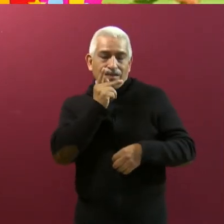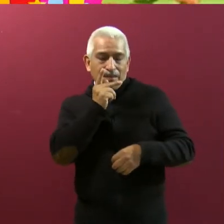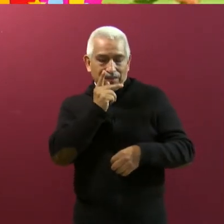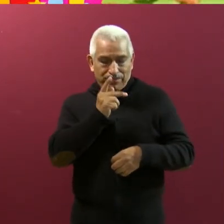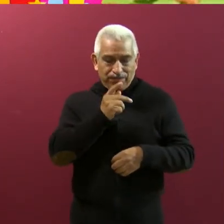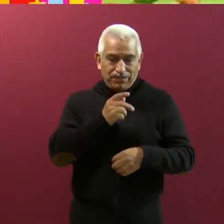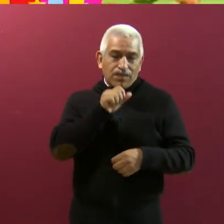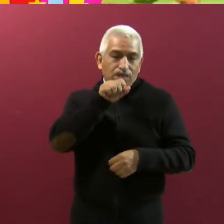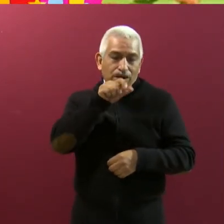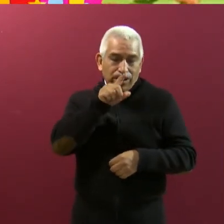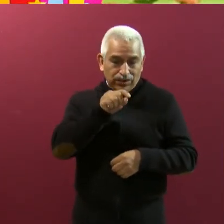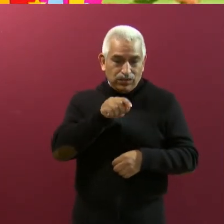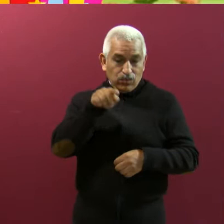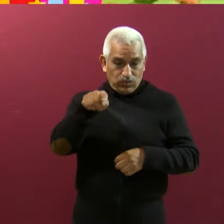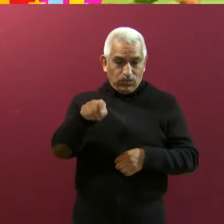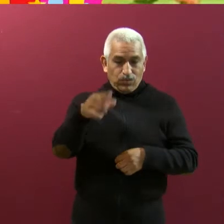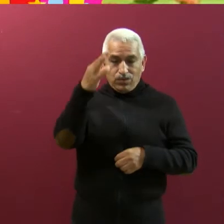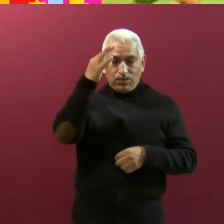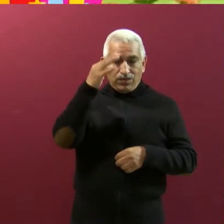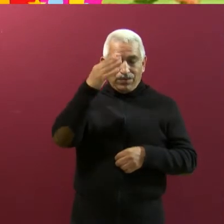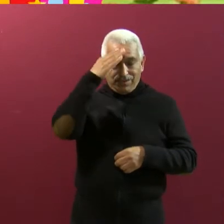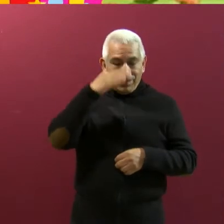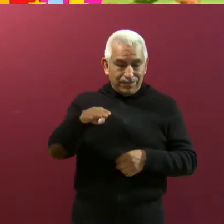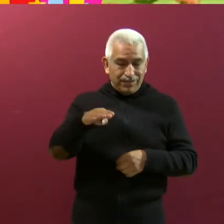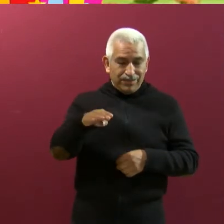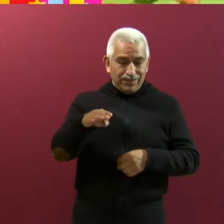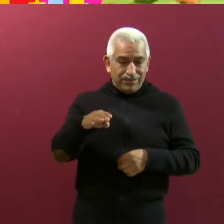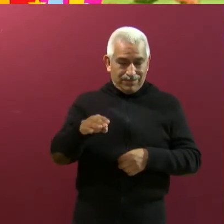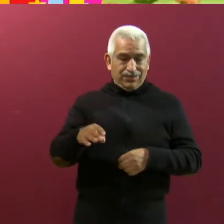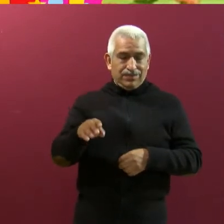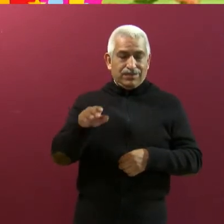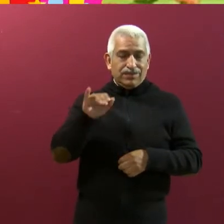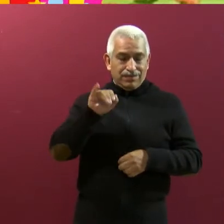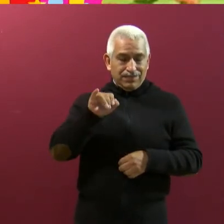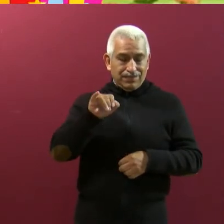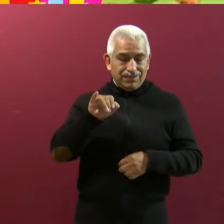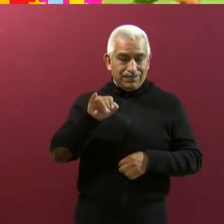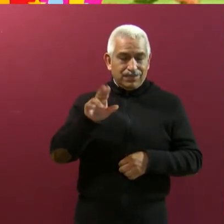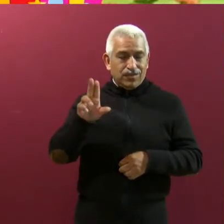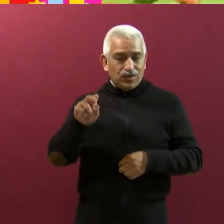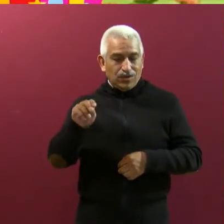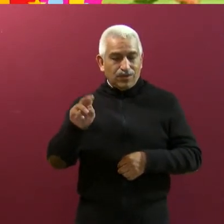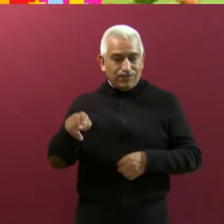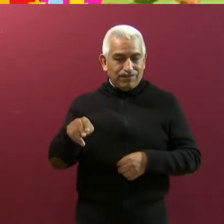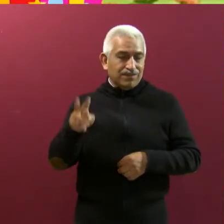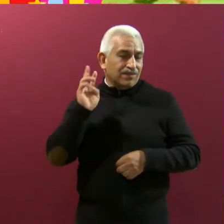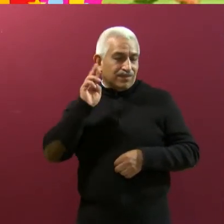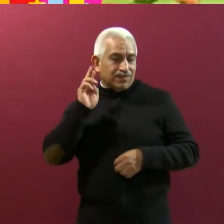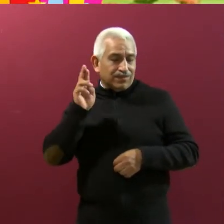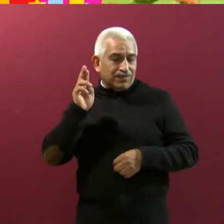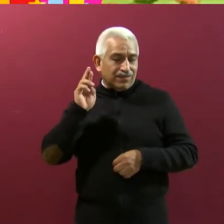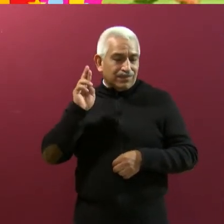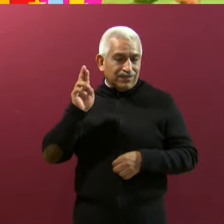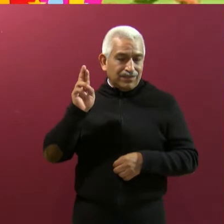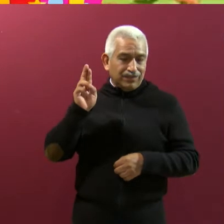pollito. ¿Saben de quién estoy hablando? Bueno, vamos a escuchar de quién se